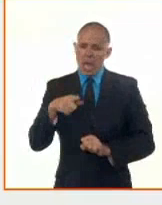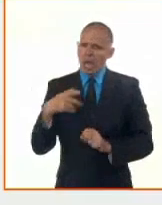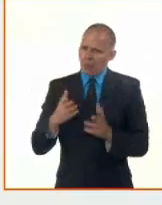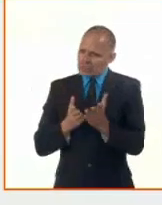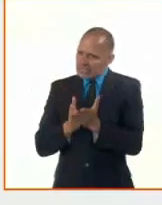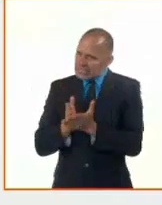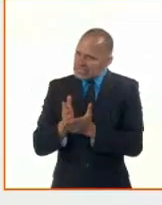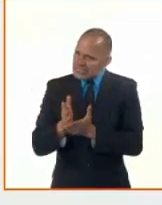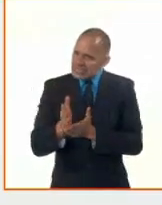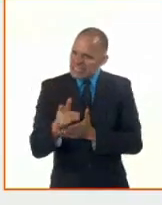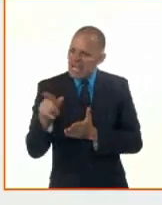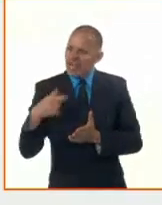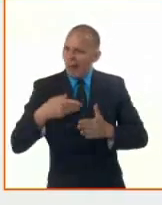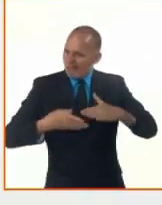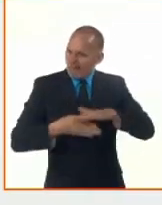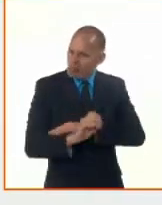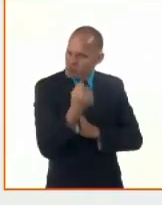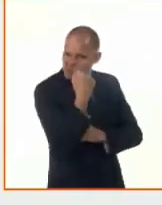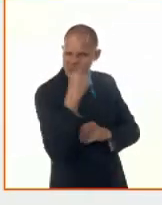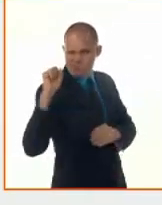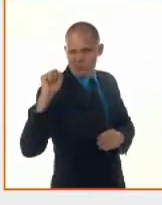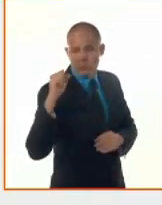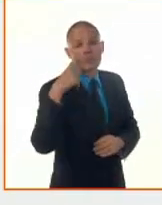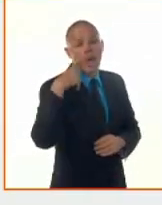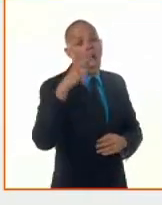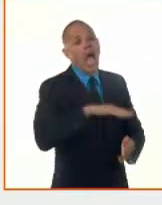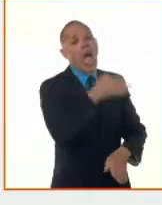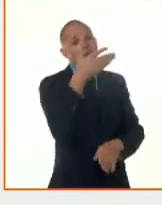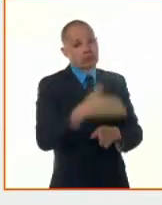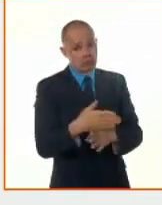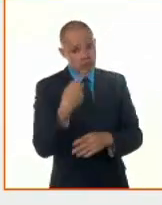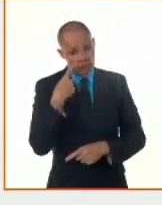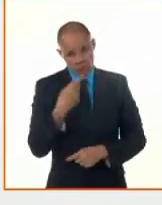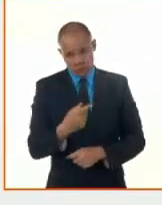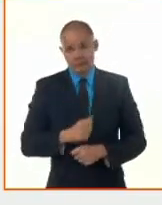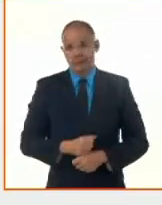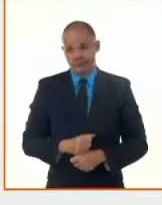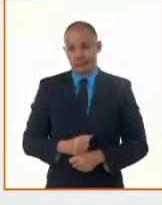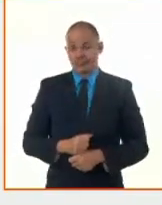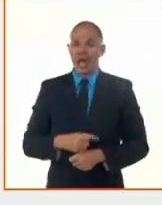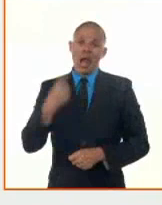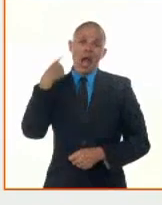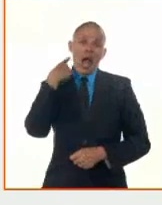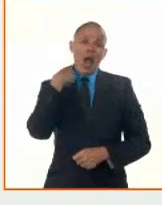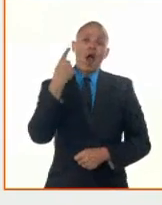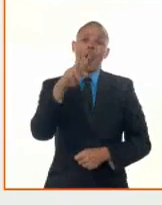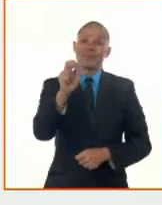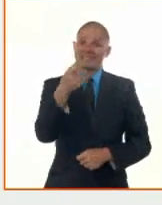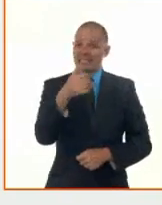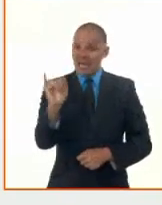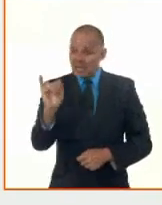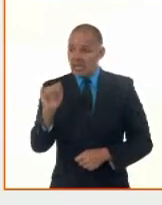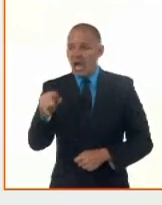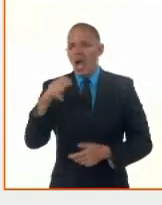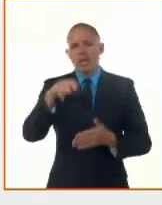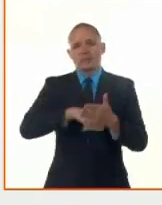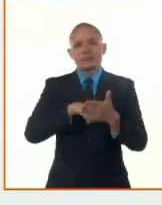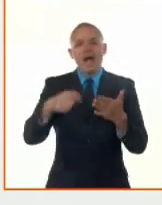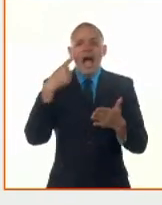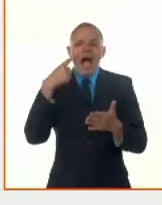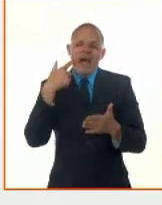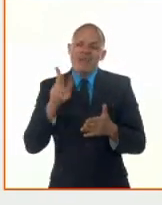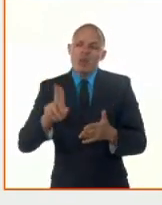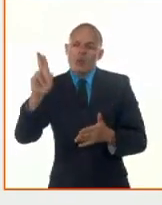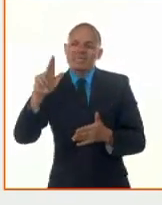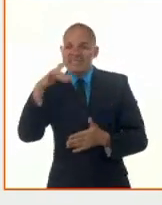en casa entonces estamos hablando de una situación interna que casi dicen que se va a crear una guerra civil